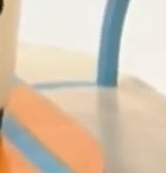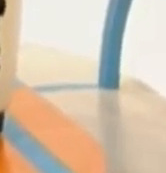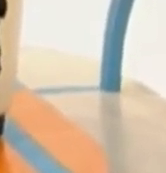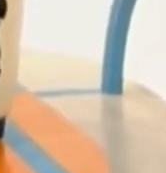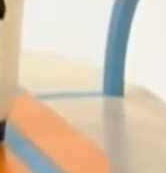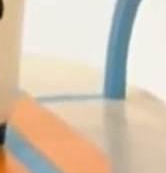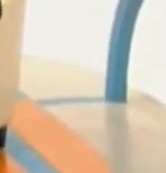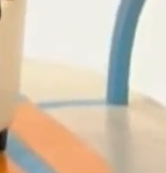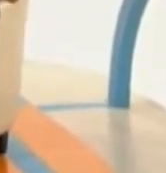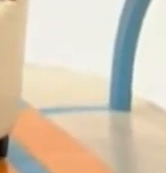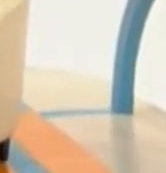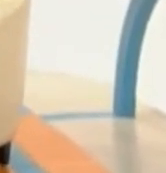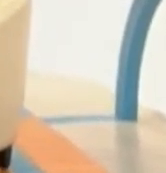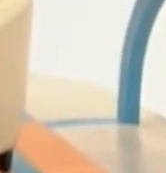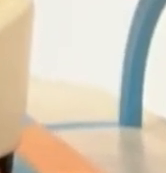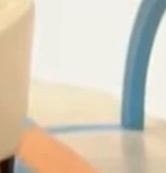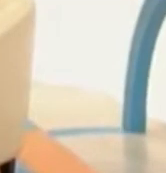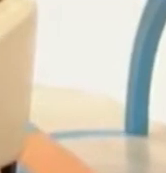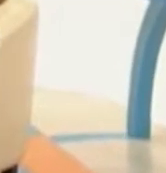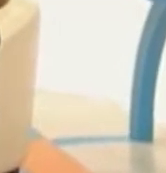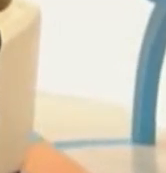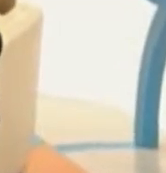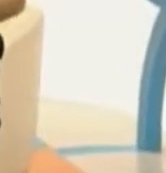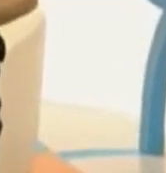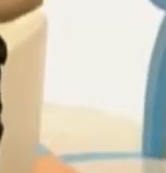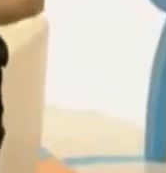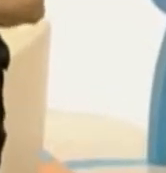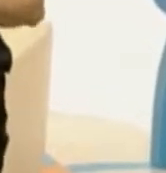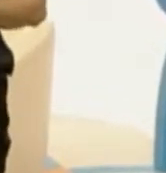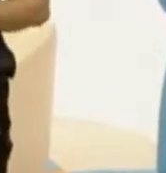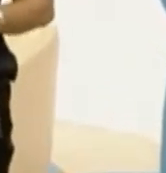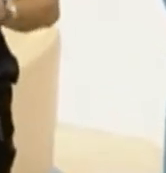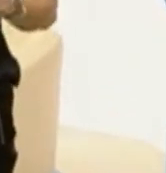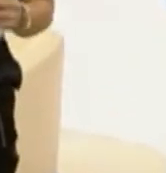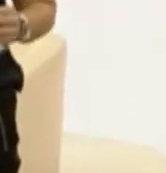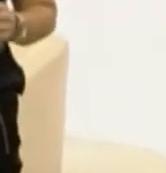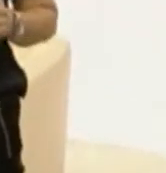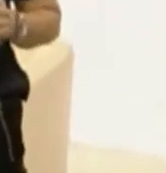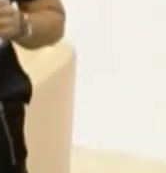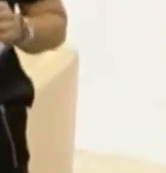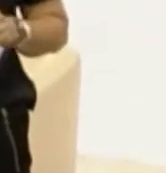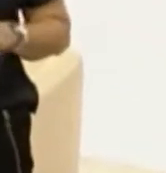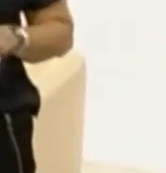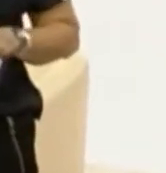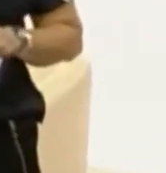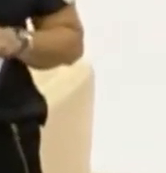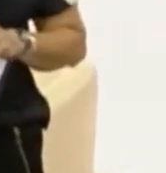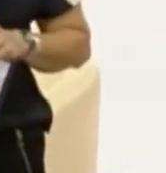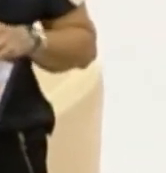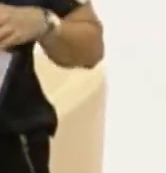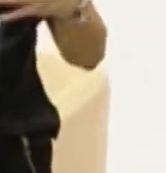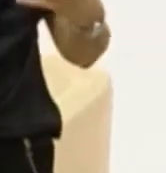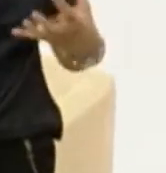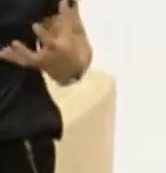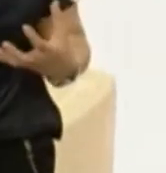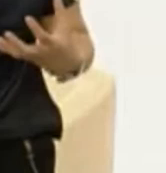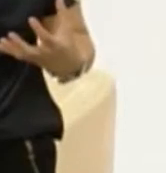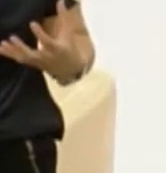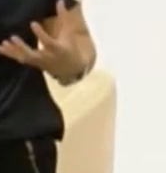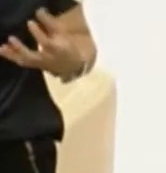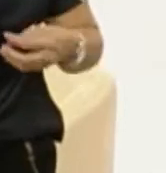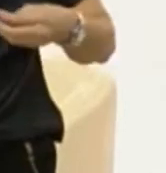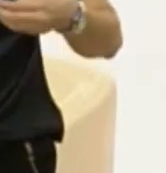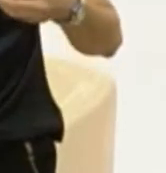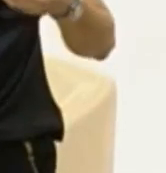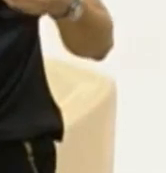eso, acercarle sus derechos, porque es información que usted necesita conocer y además necesita también poder manejar, como